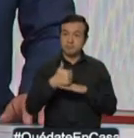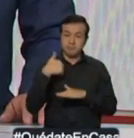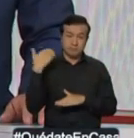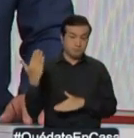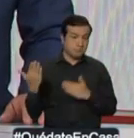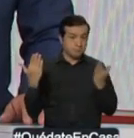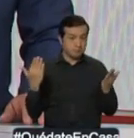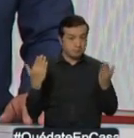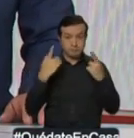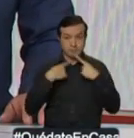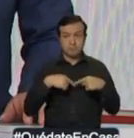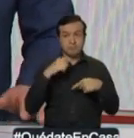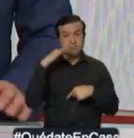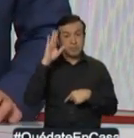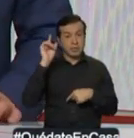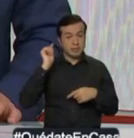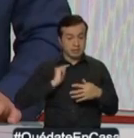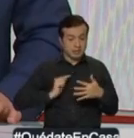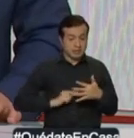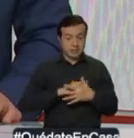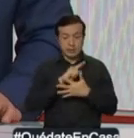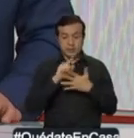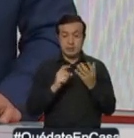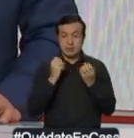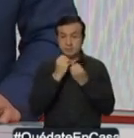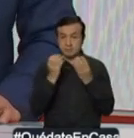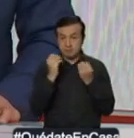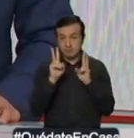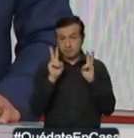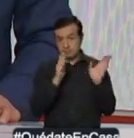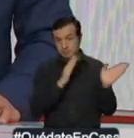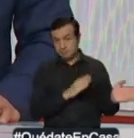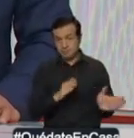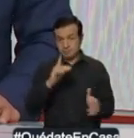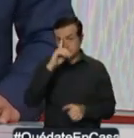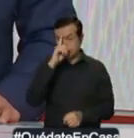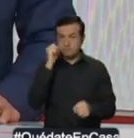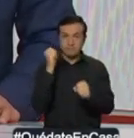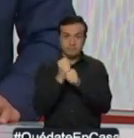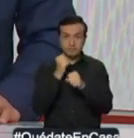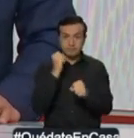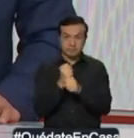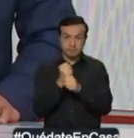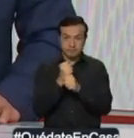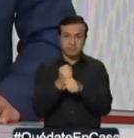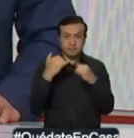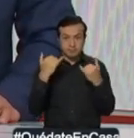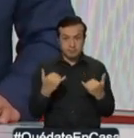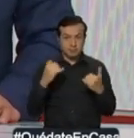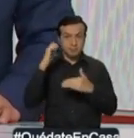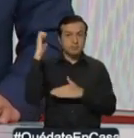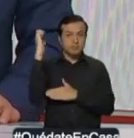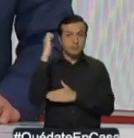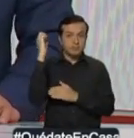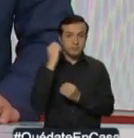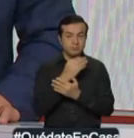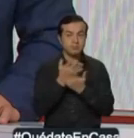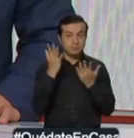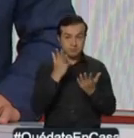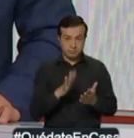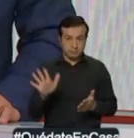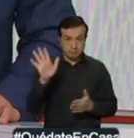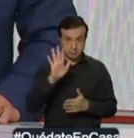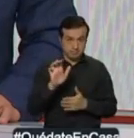han ofrecido mayor detalle e información precisa sobre el trabajo que cumplen en medio de esta emergencia sanitaria que vive el